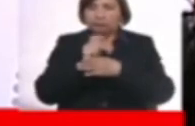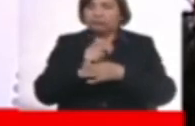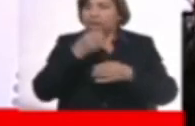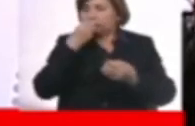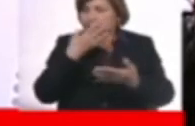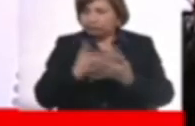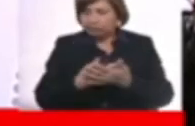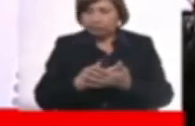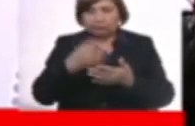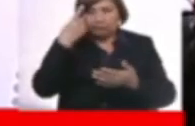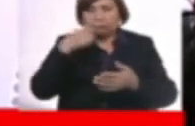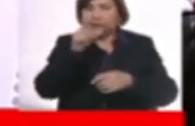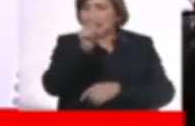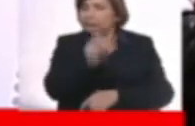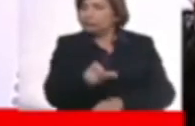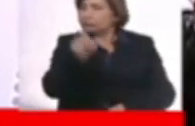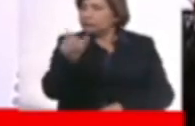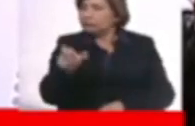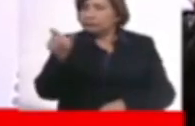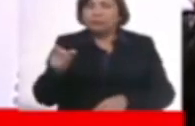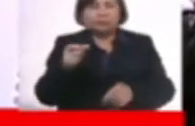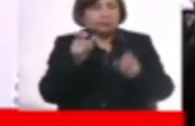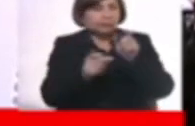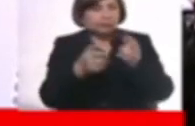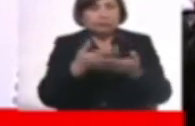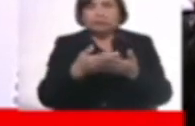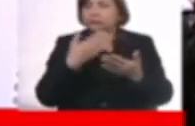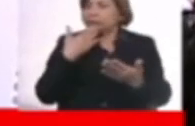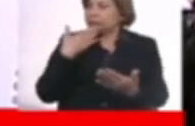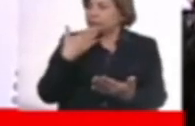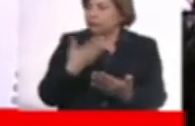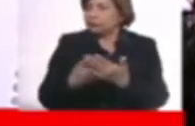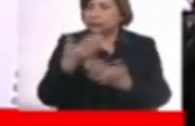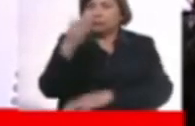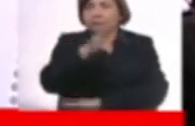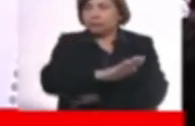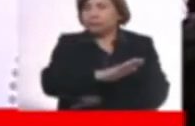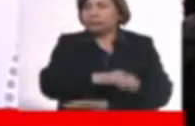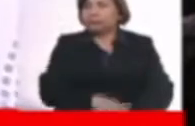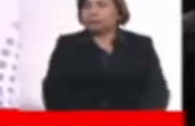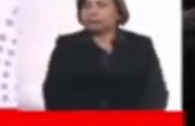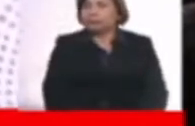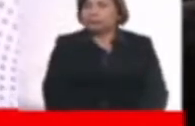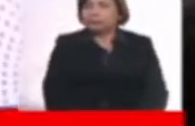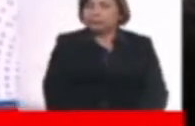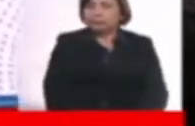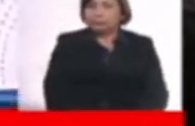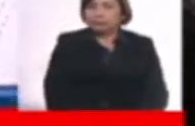es buena para la población para la ciudadanía muchas gracias buenas tardes